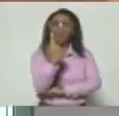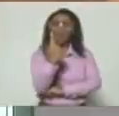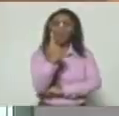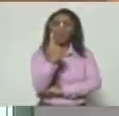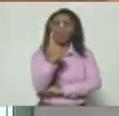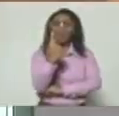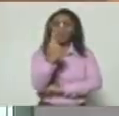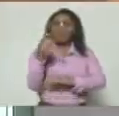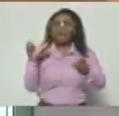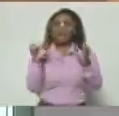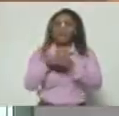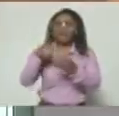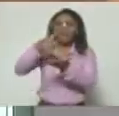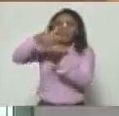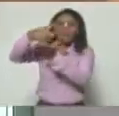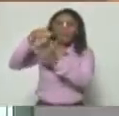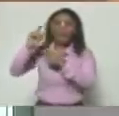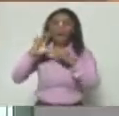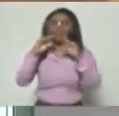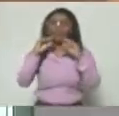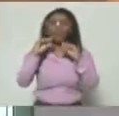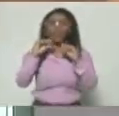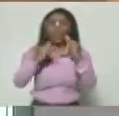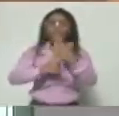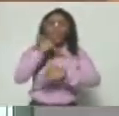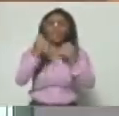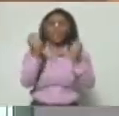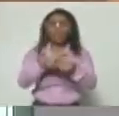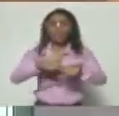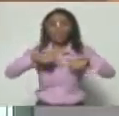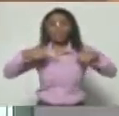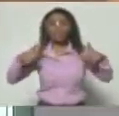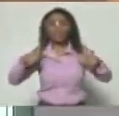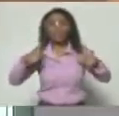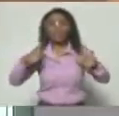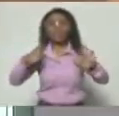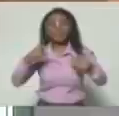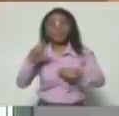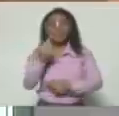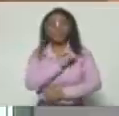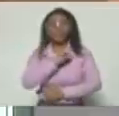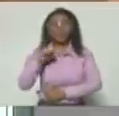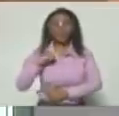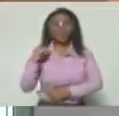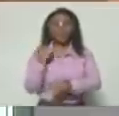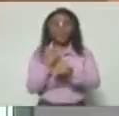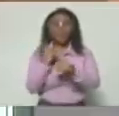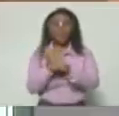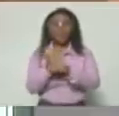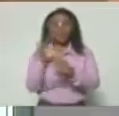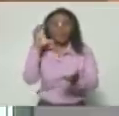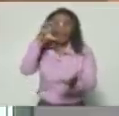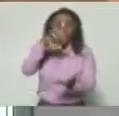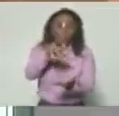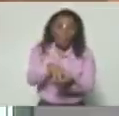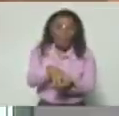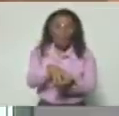hablando de un proyecto emancipador, no solamente regional, sino global,